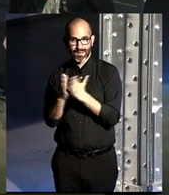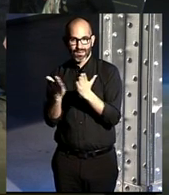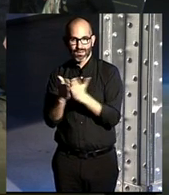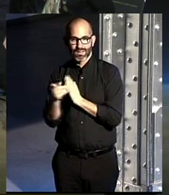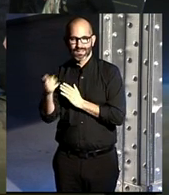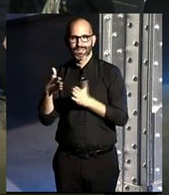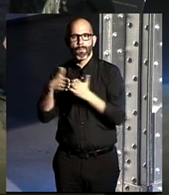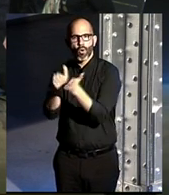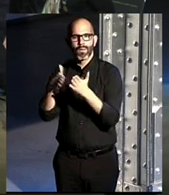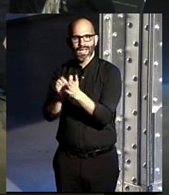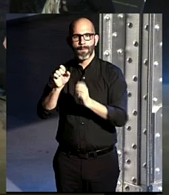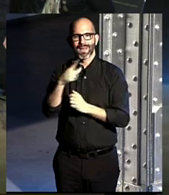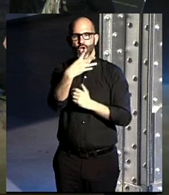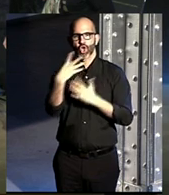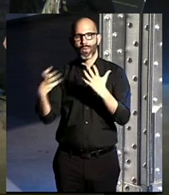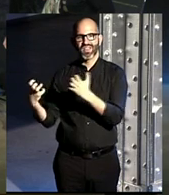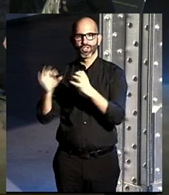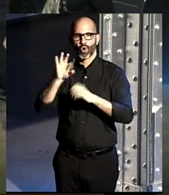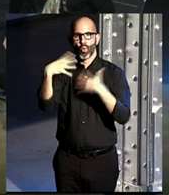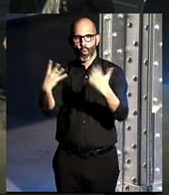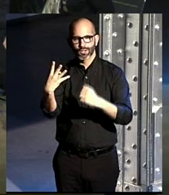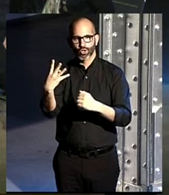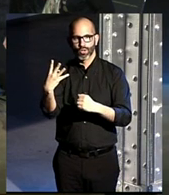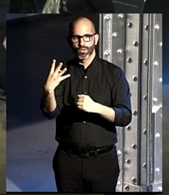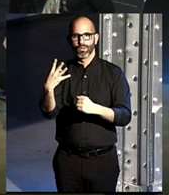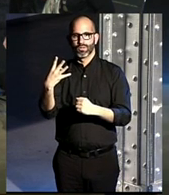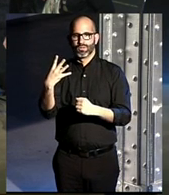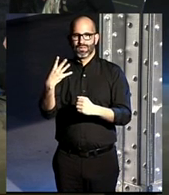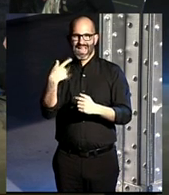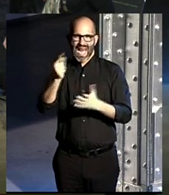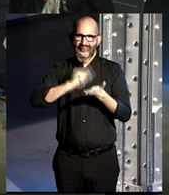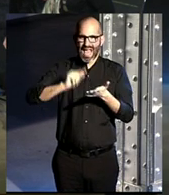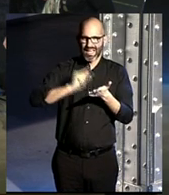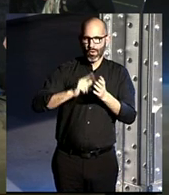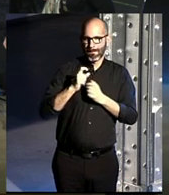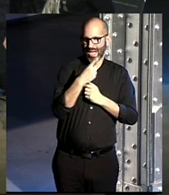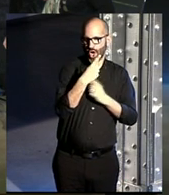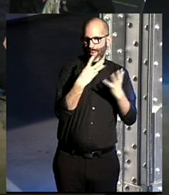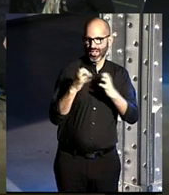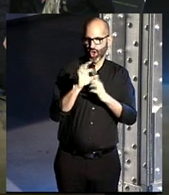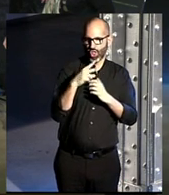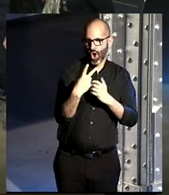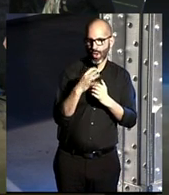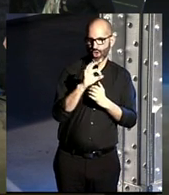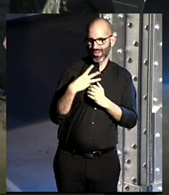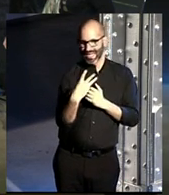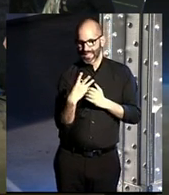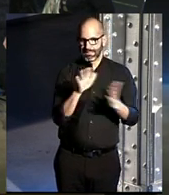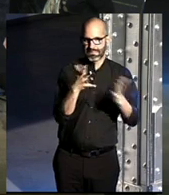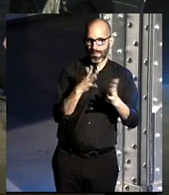publica en 1904 y la escribió entre 1902 y 1903. Era el momento de